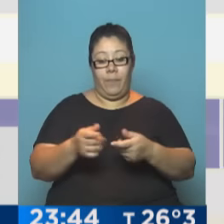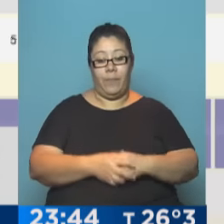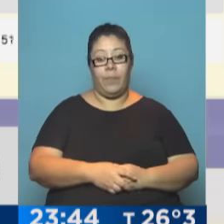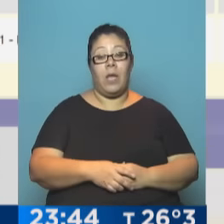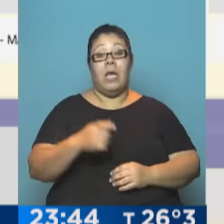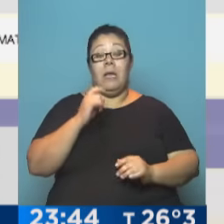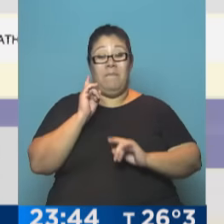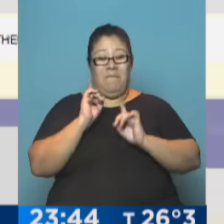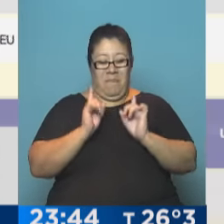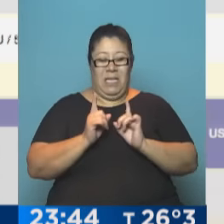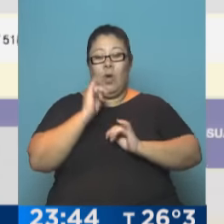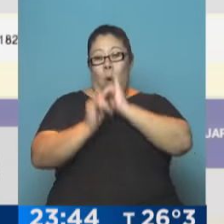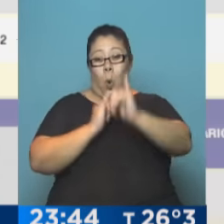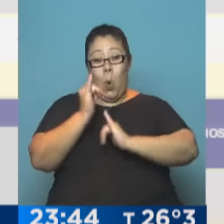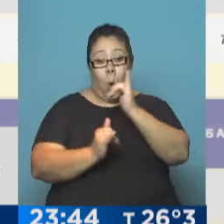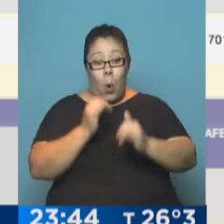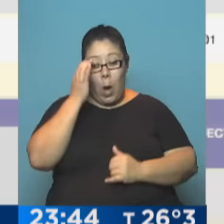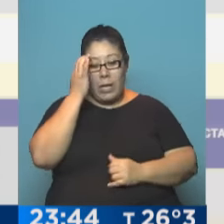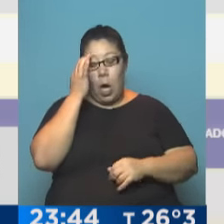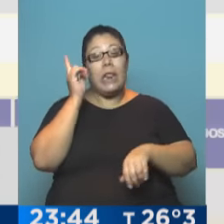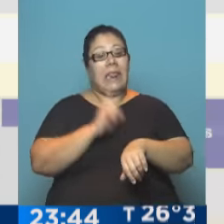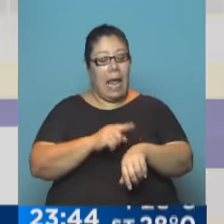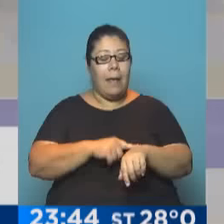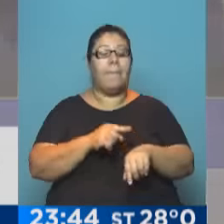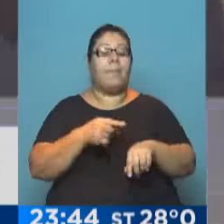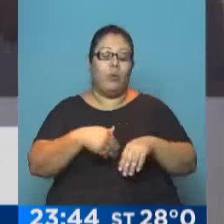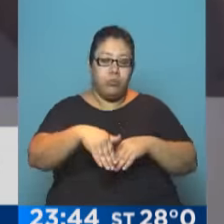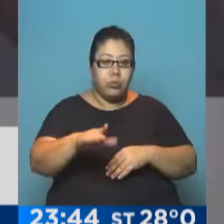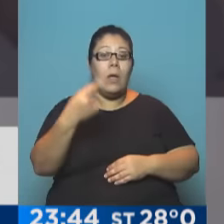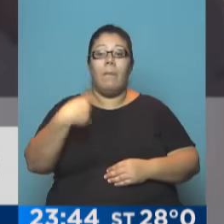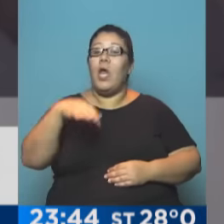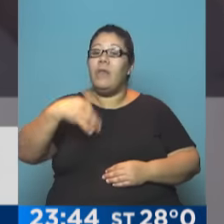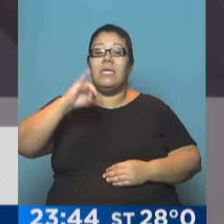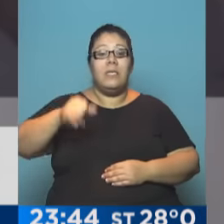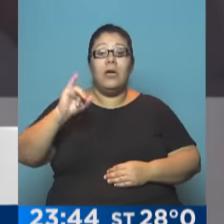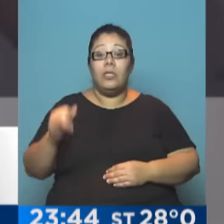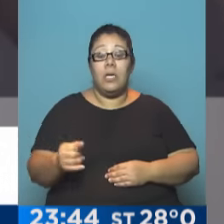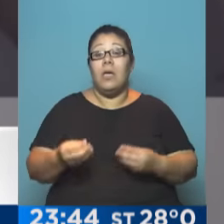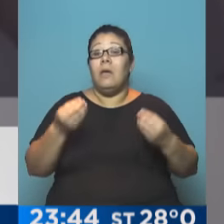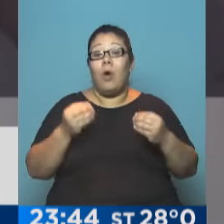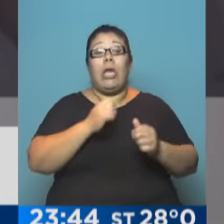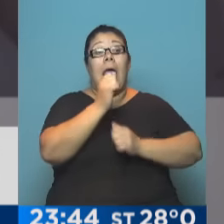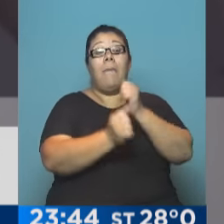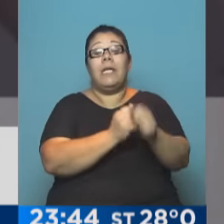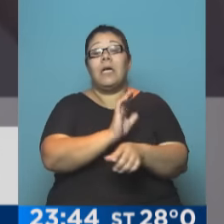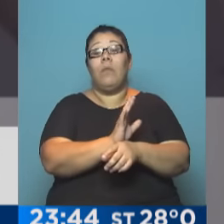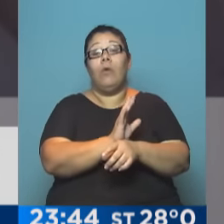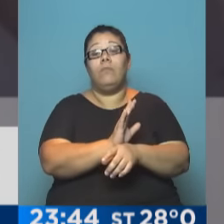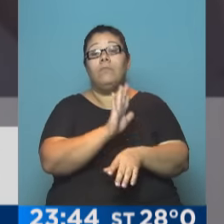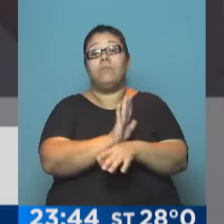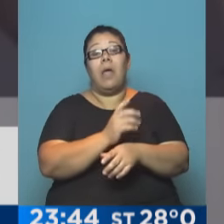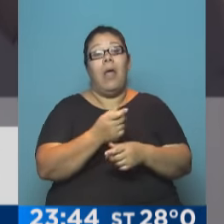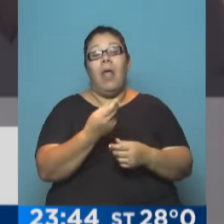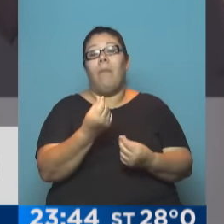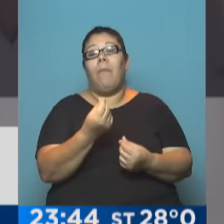cuento rápidamente tiene sus tiempos, pero no hay que dejar de hacerlo porque si no le estamos dando de alguna manera también regalando